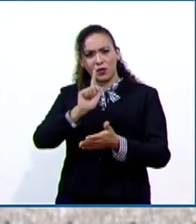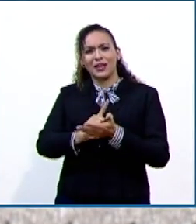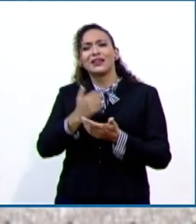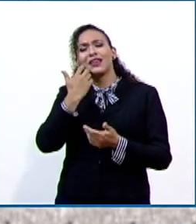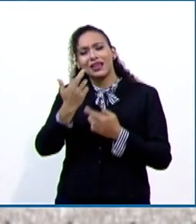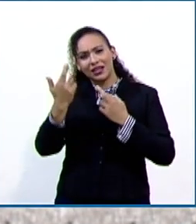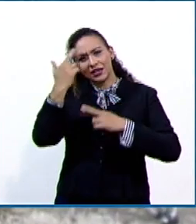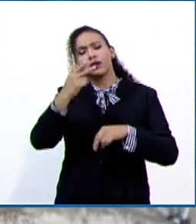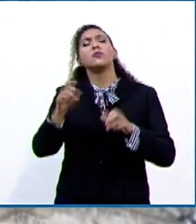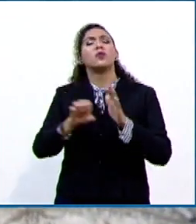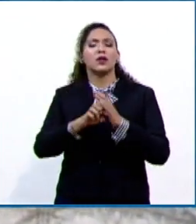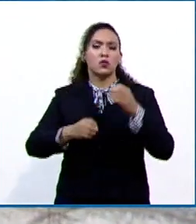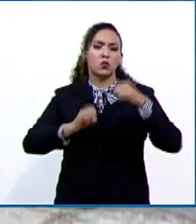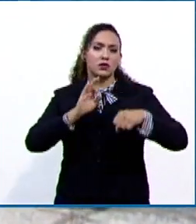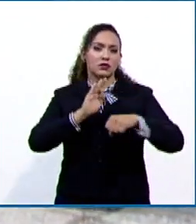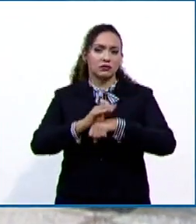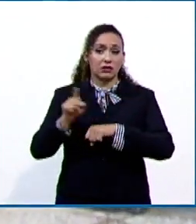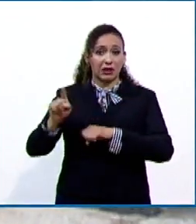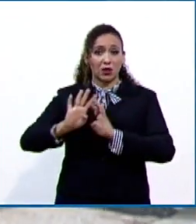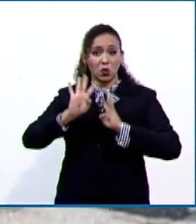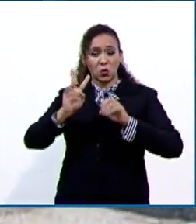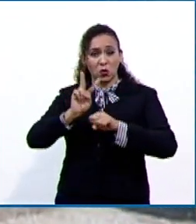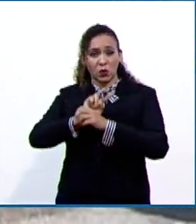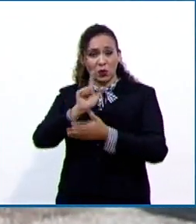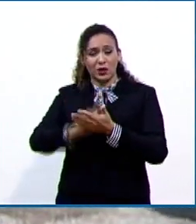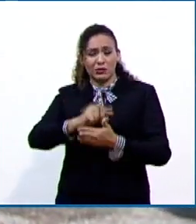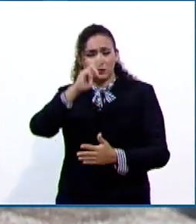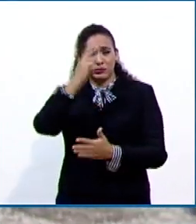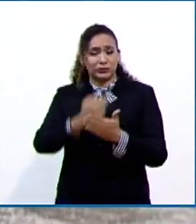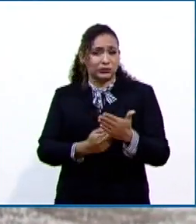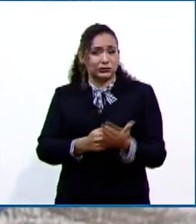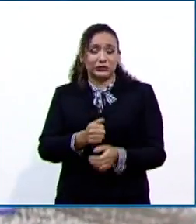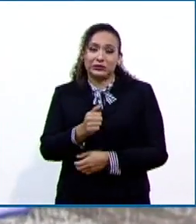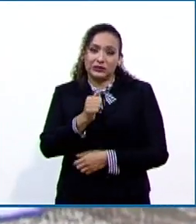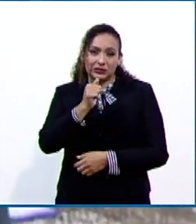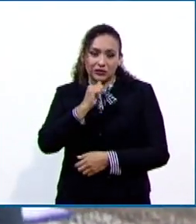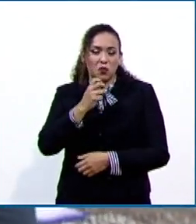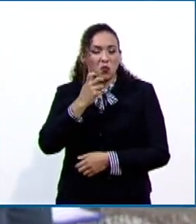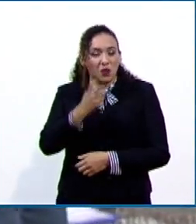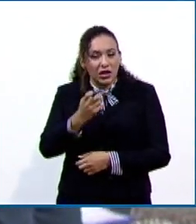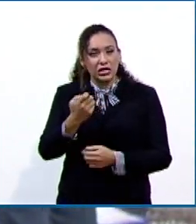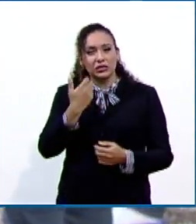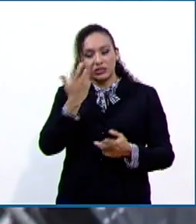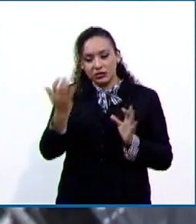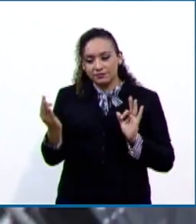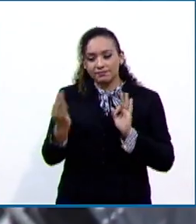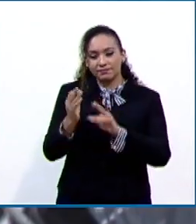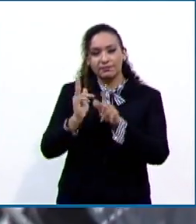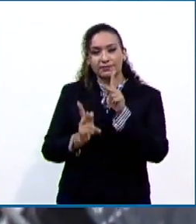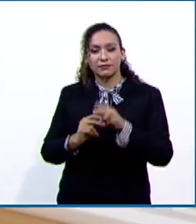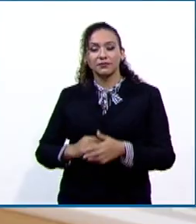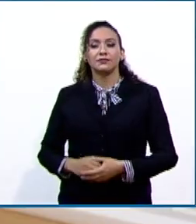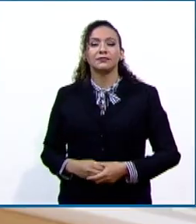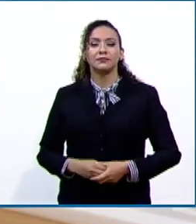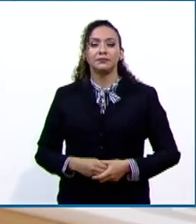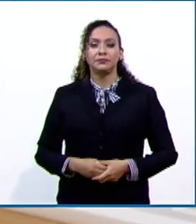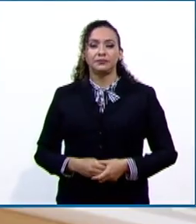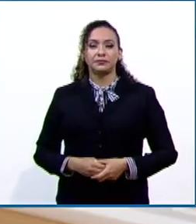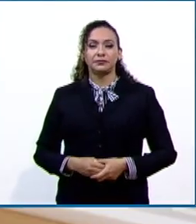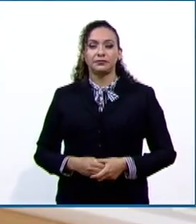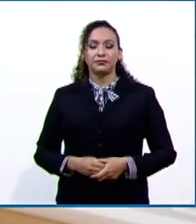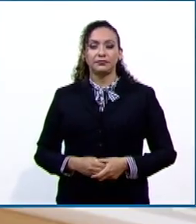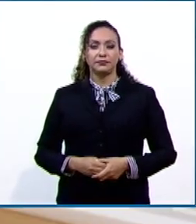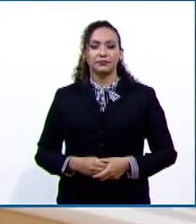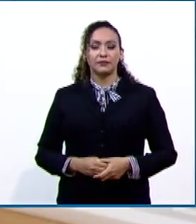los juicios de amparo que no ha cumplido. Para el canal del Poder Judicial de la Federación, Laura Murillo. En